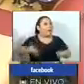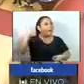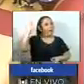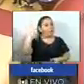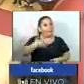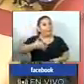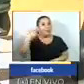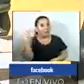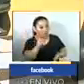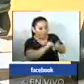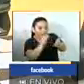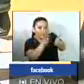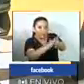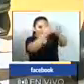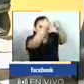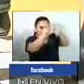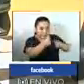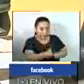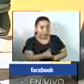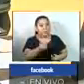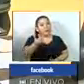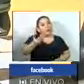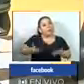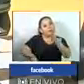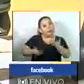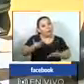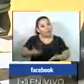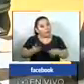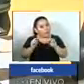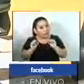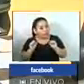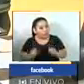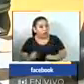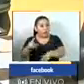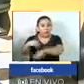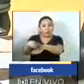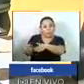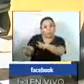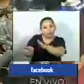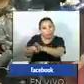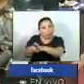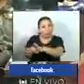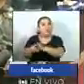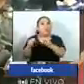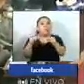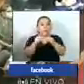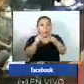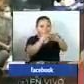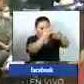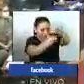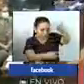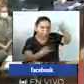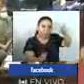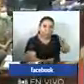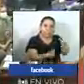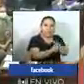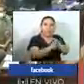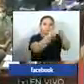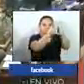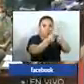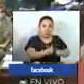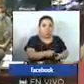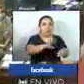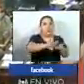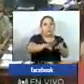presupuestada la única probabilidad de apoyar por parte de los diputados es que también se incluya en el dictamen el dinero para las